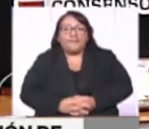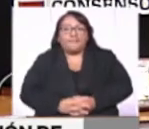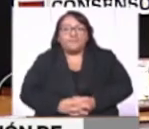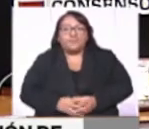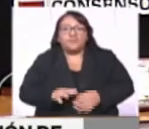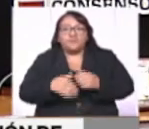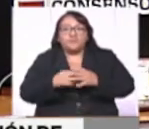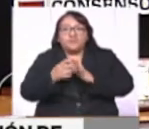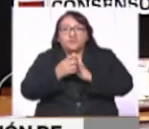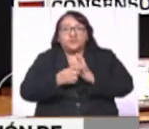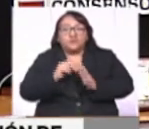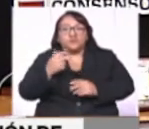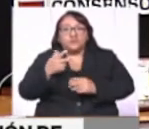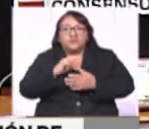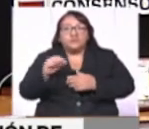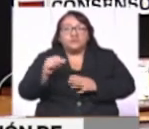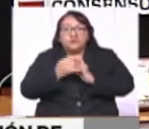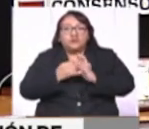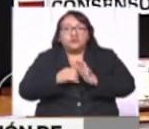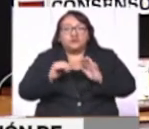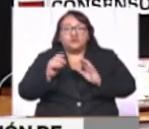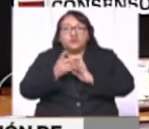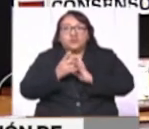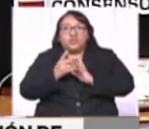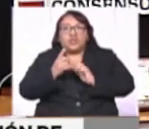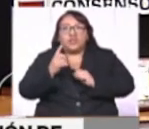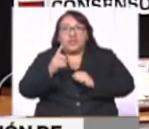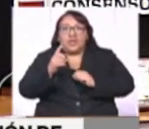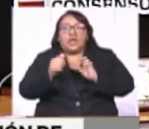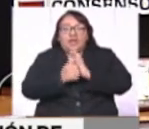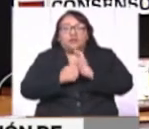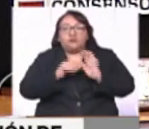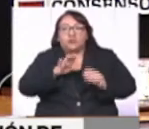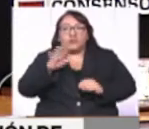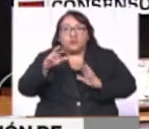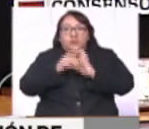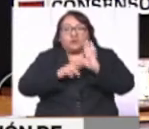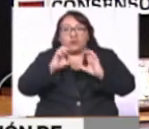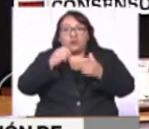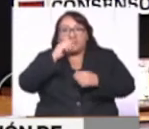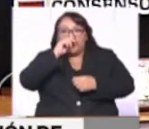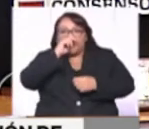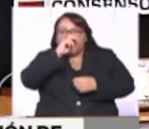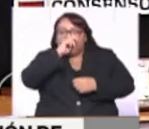lo dispuesto en el tercer párrafo del inciso B del artículo 55 del reglamento